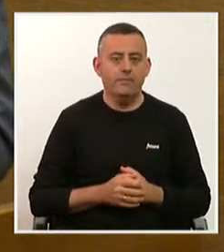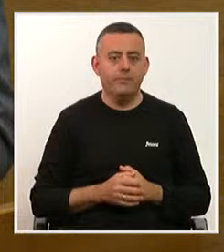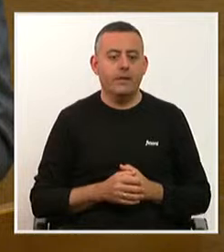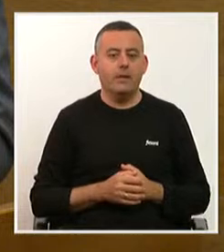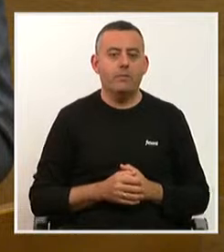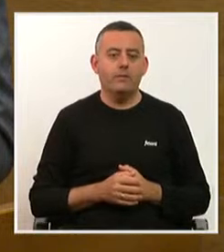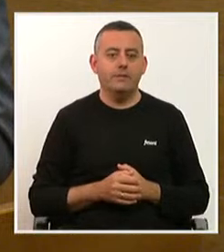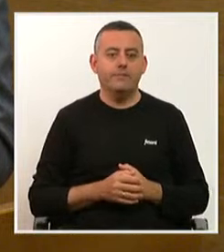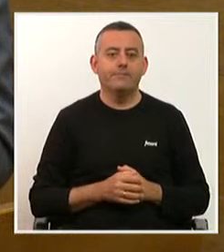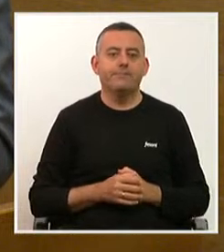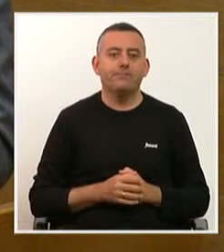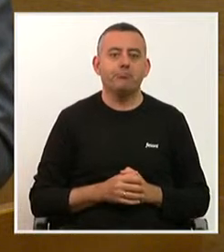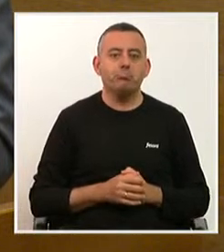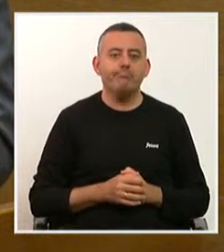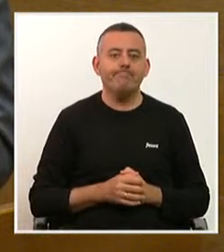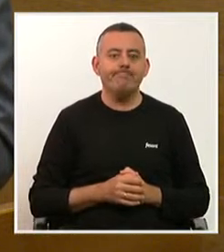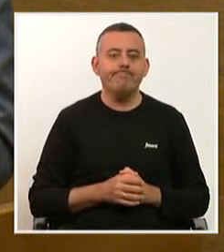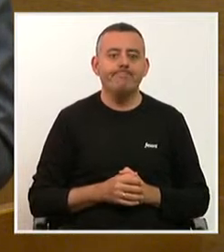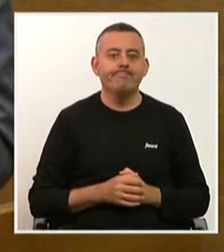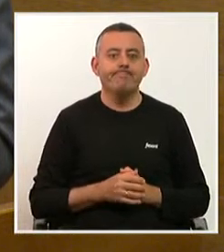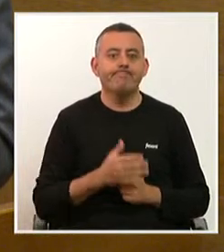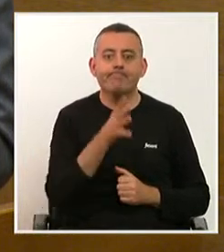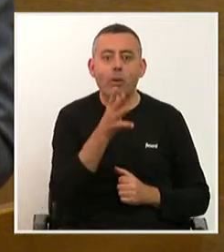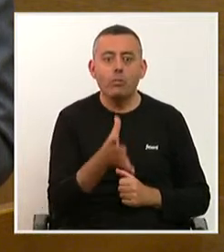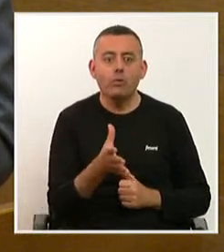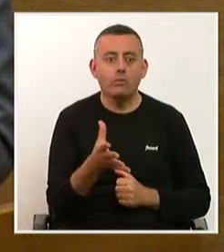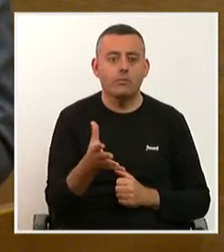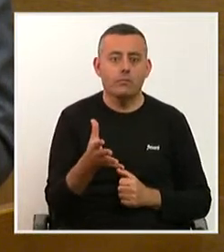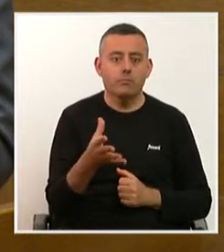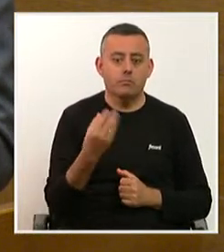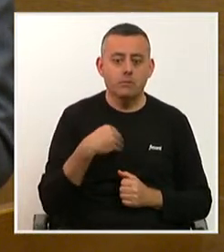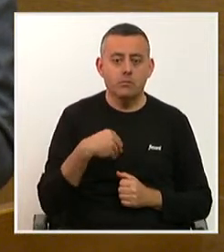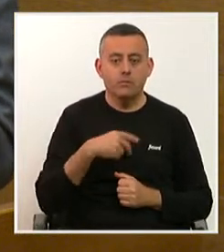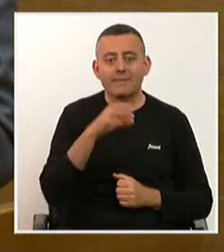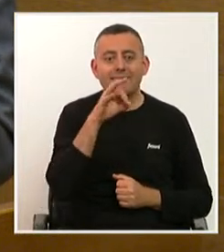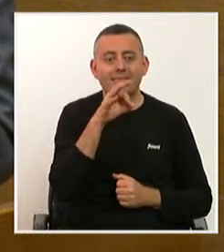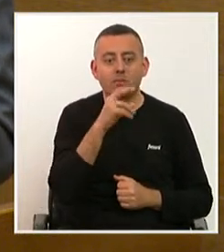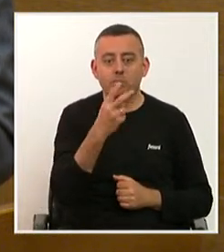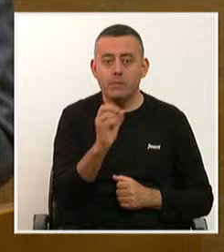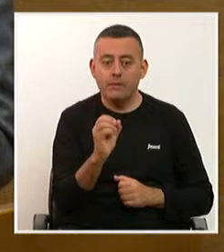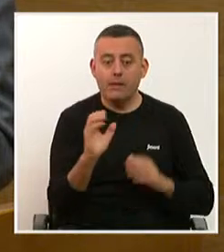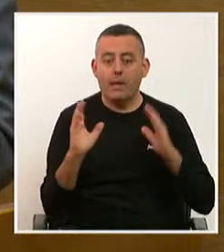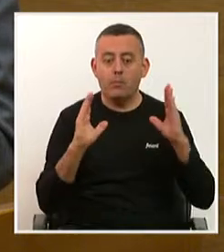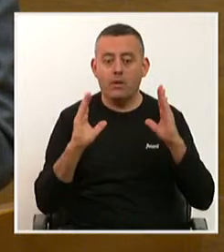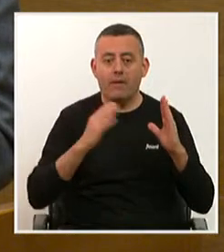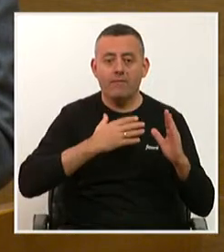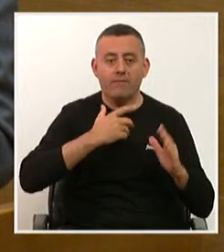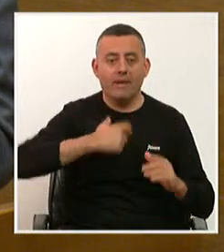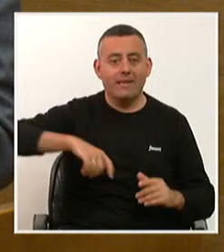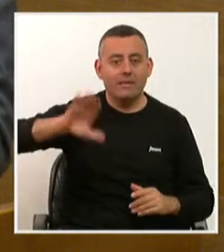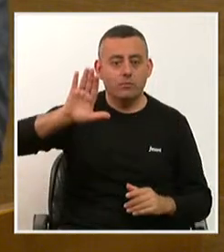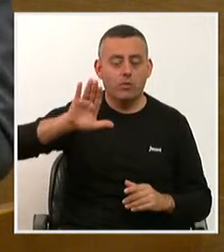contemporánea fosca valenci el franquisme una época que va traar